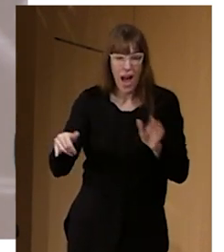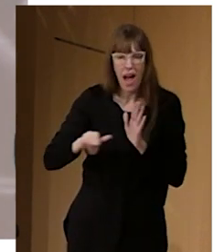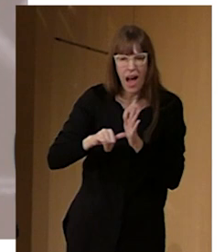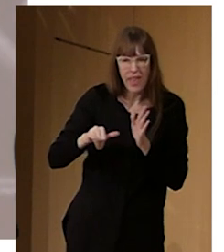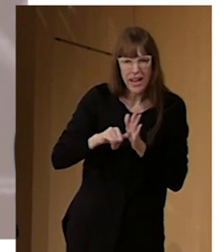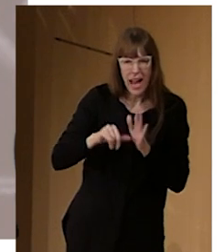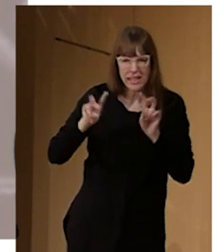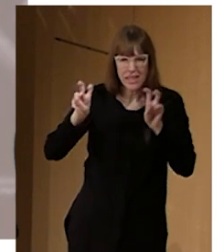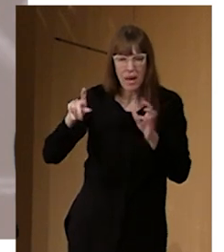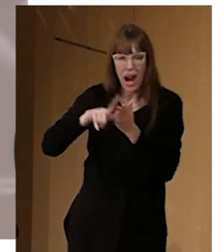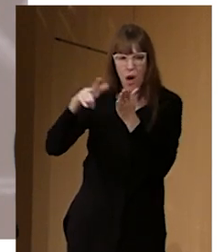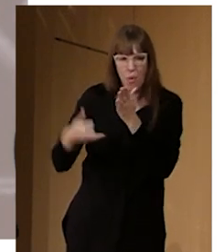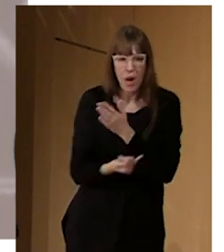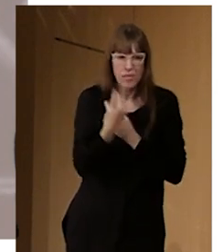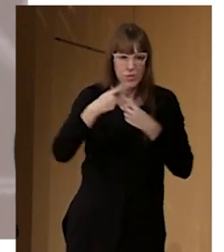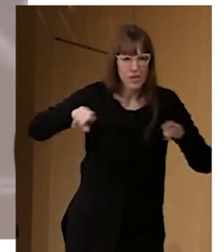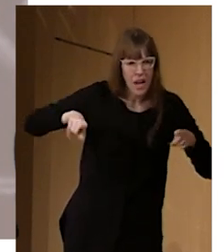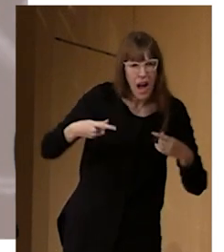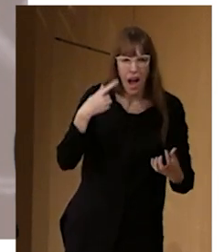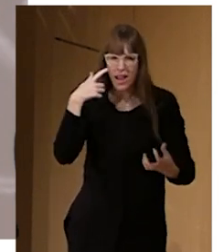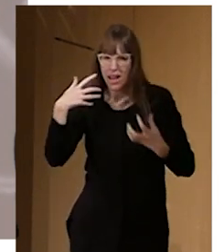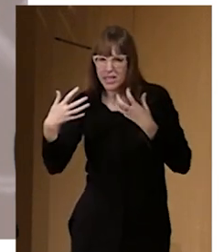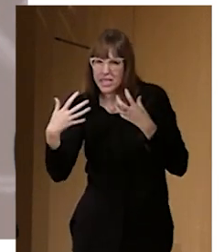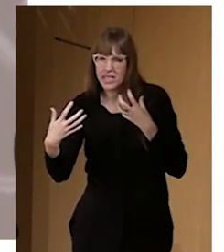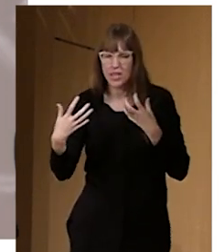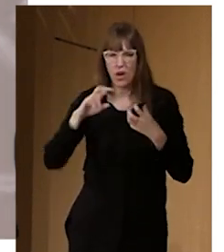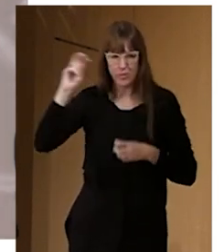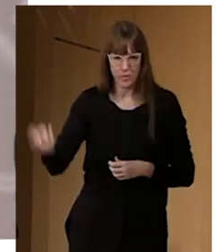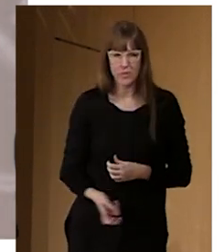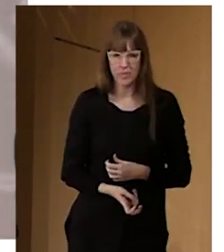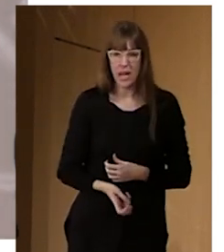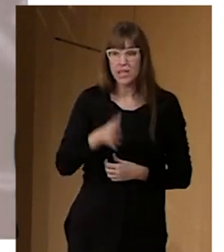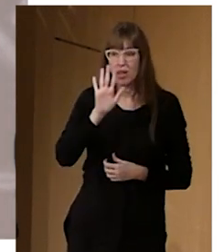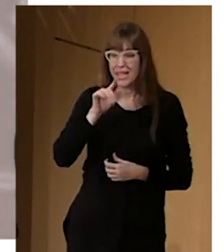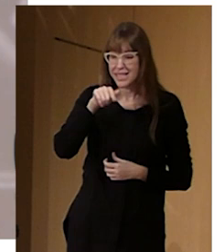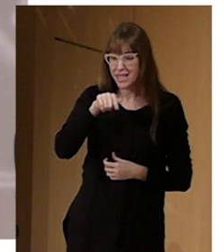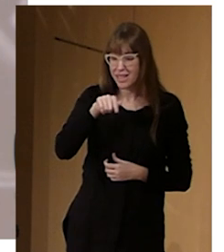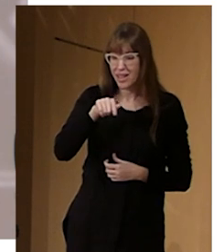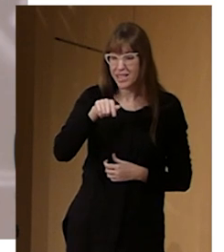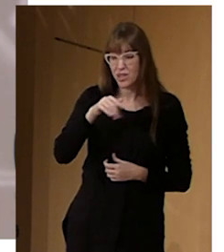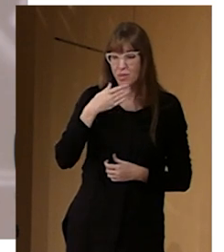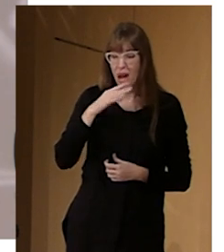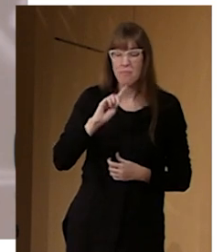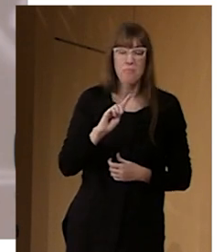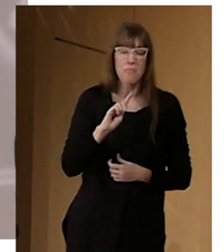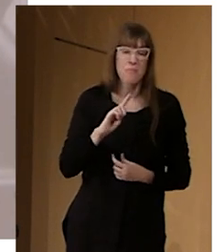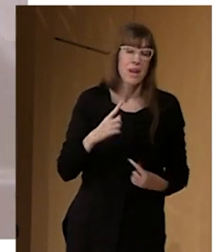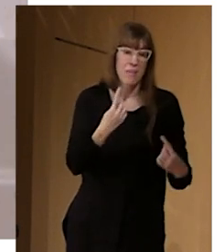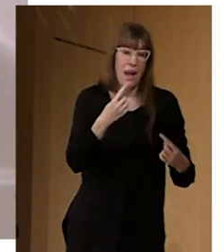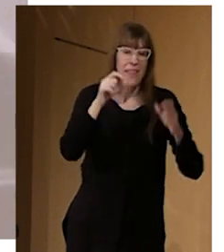y artístico sobre el autor que que estemos trabajando esto corresponde a este primer descubre que hicimos hace un mes